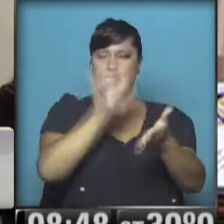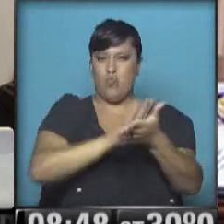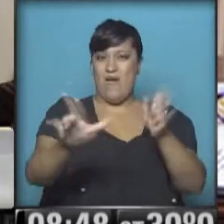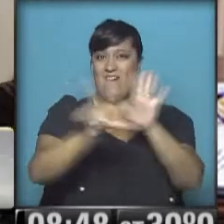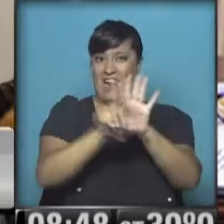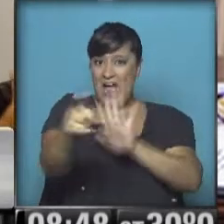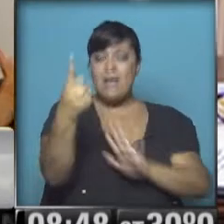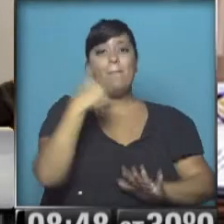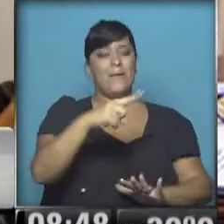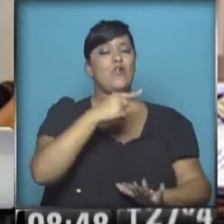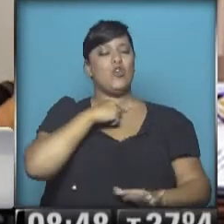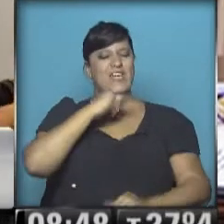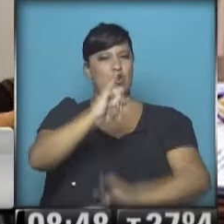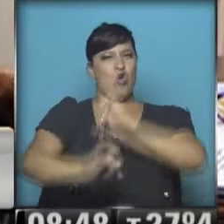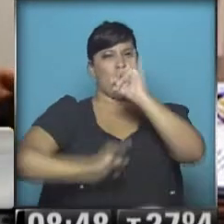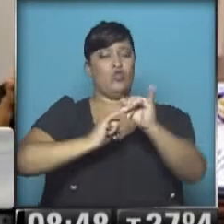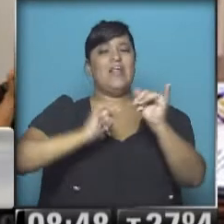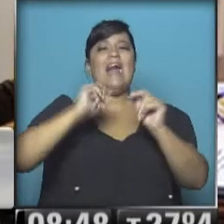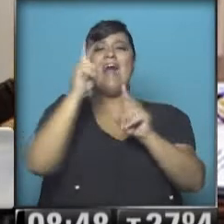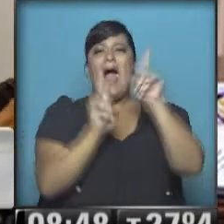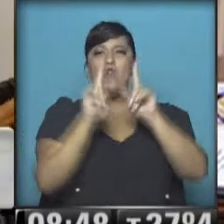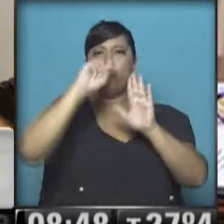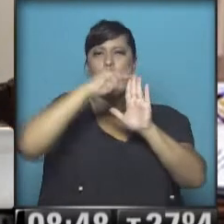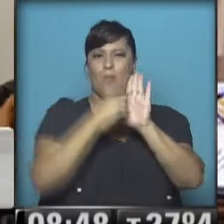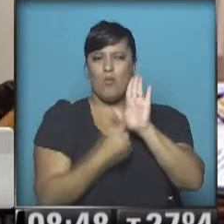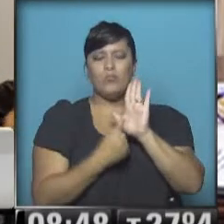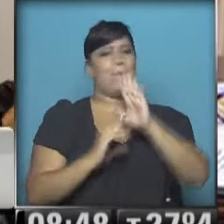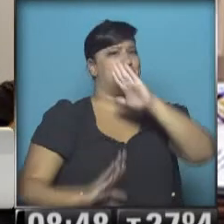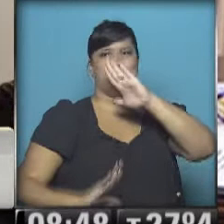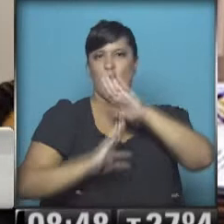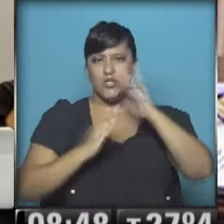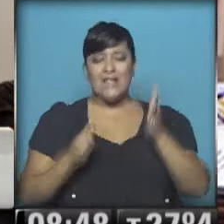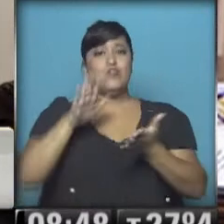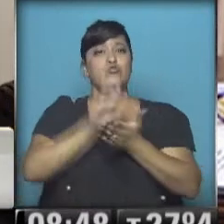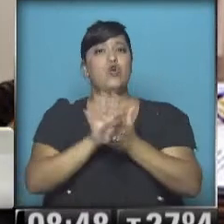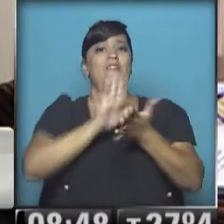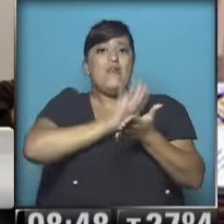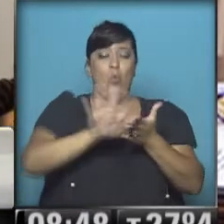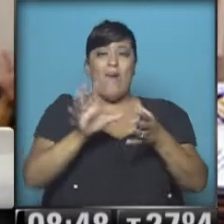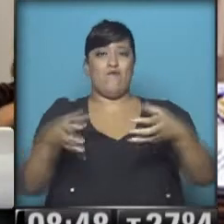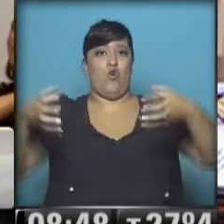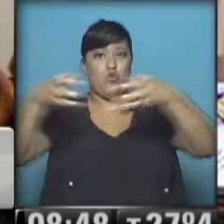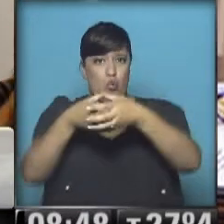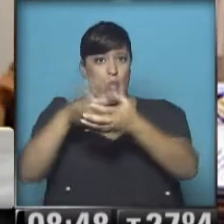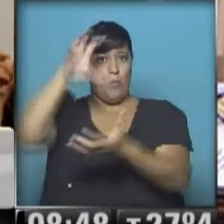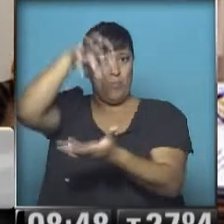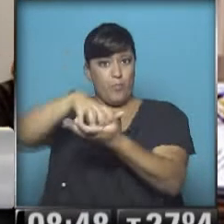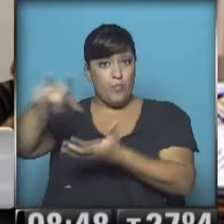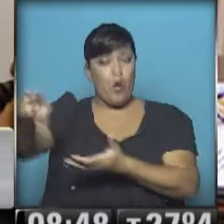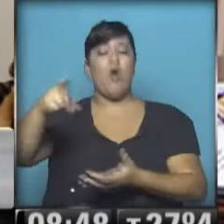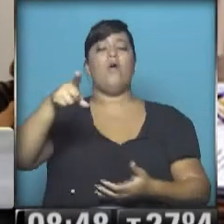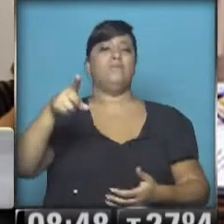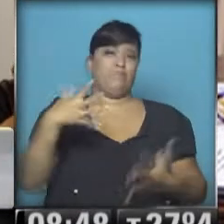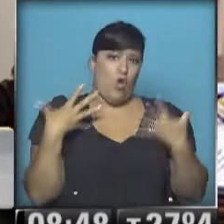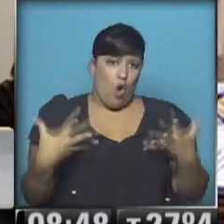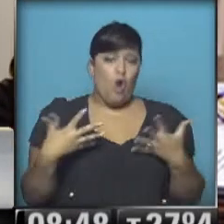compartir con ustedes algunos de los principios rectores de este nuevo sistema de inteligencia que va a ser remitido, porque